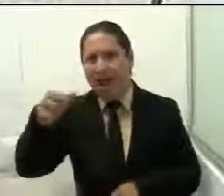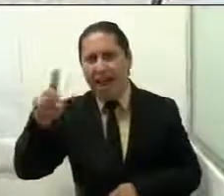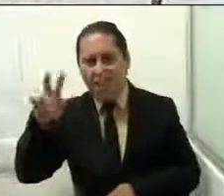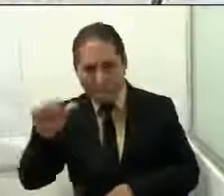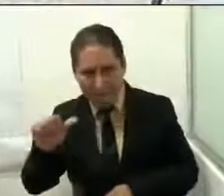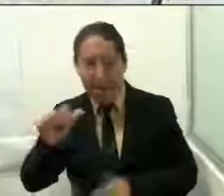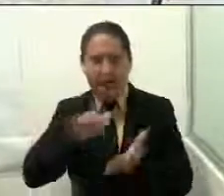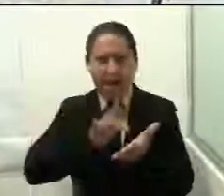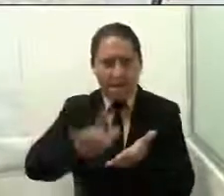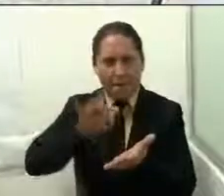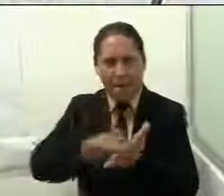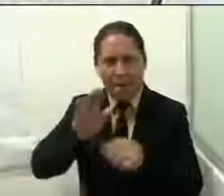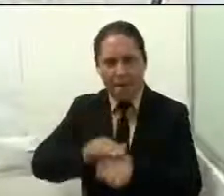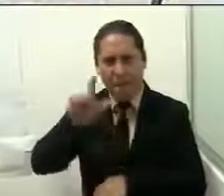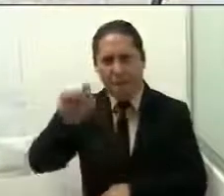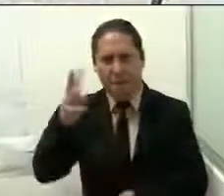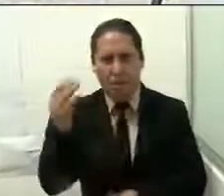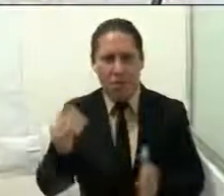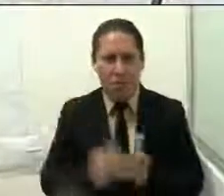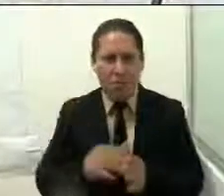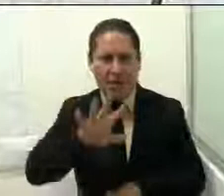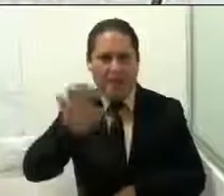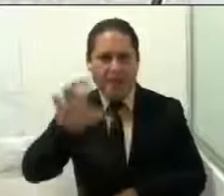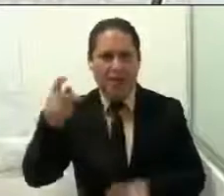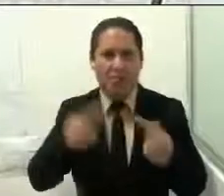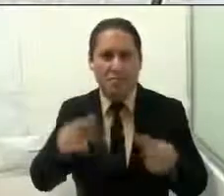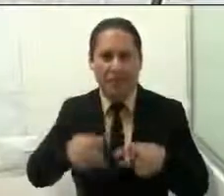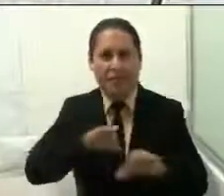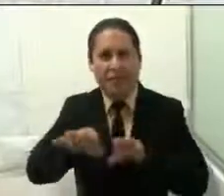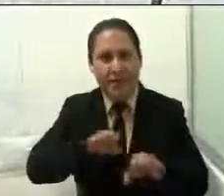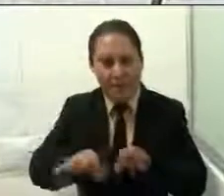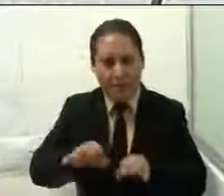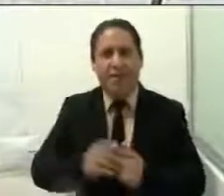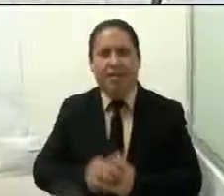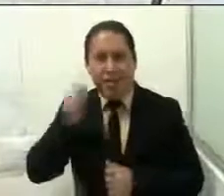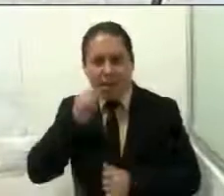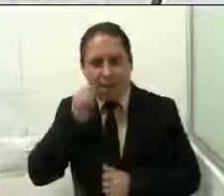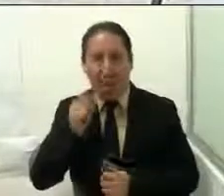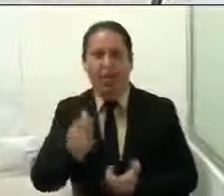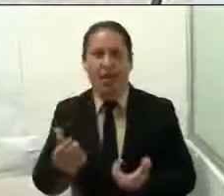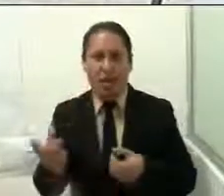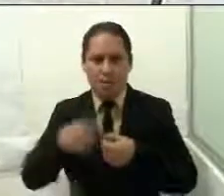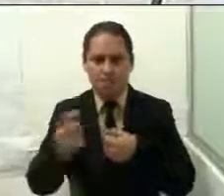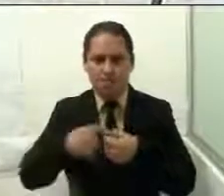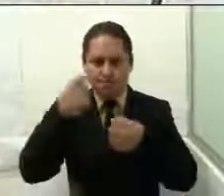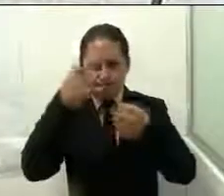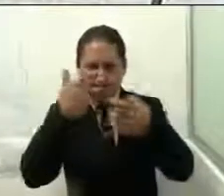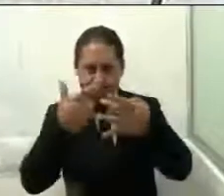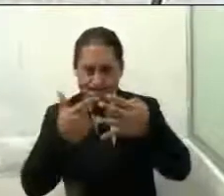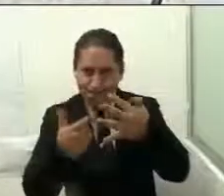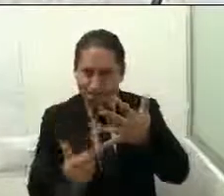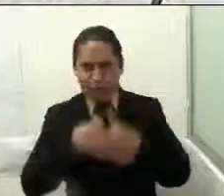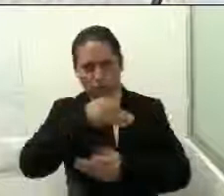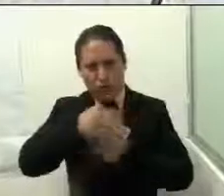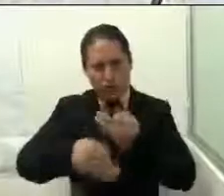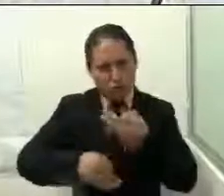apoyo a más de 24 mil 500 productores al registrar en el padrón ganadero nacional